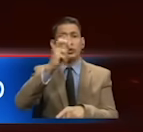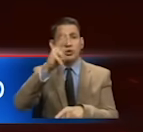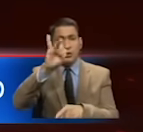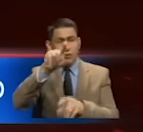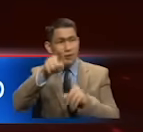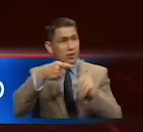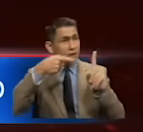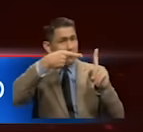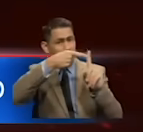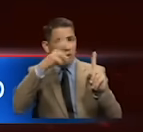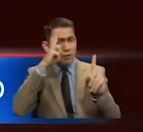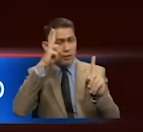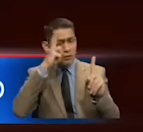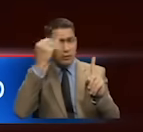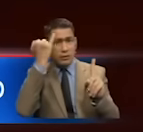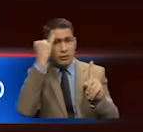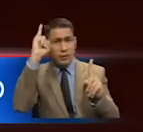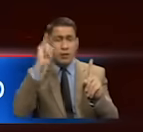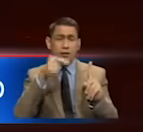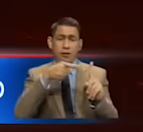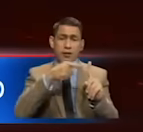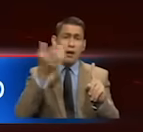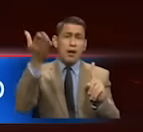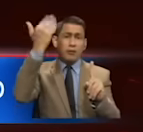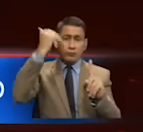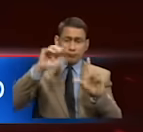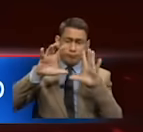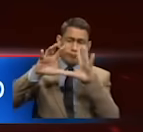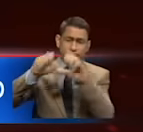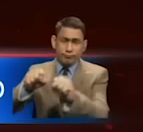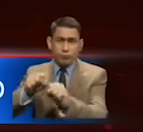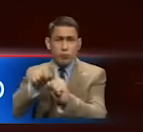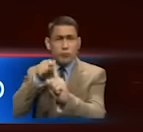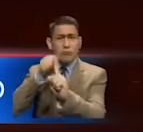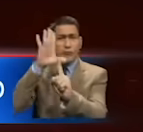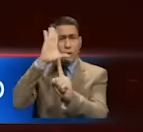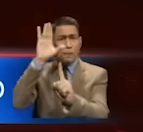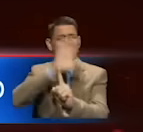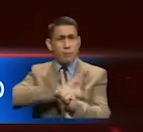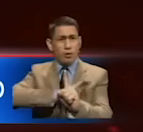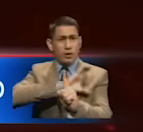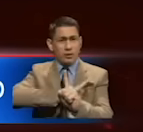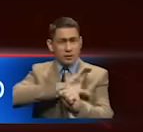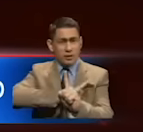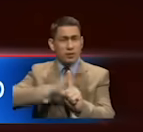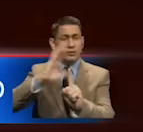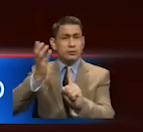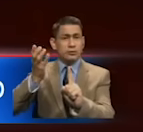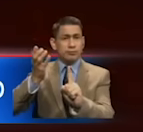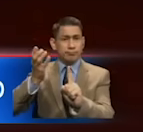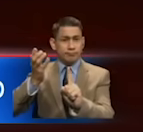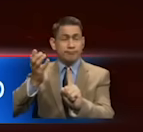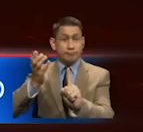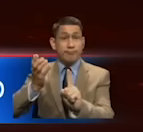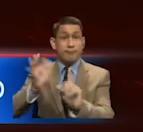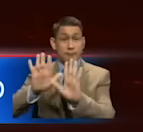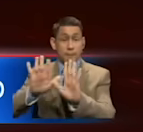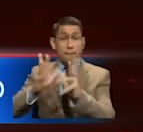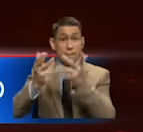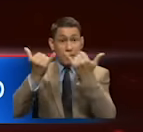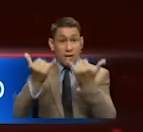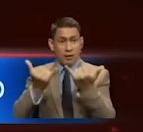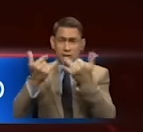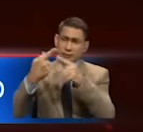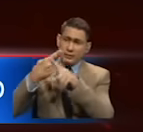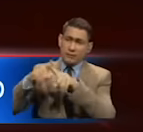Alias Ayoví sería el mentalizador del secuestro de un policía del distrito Calderón, en el que día después fue rescatado por sus colegas con otros 10 uniformados